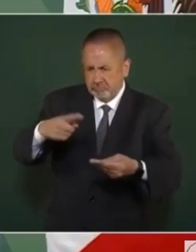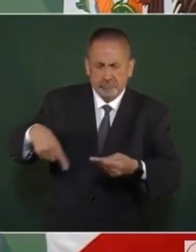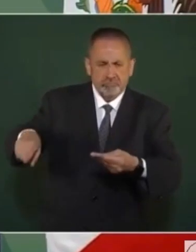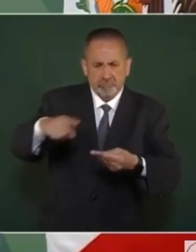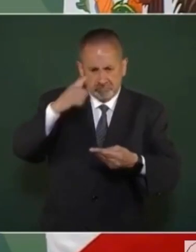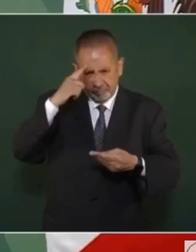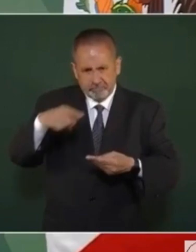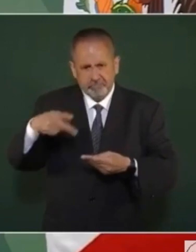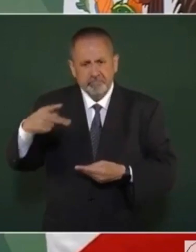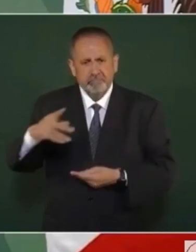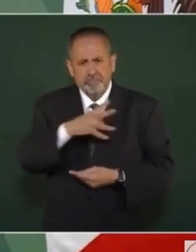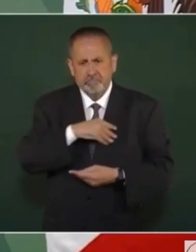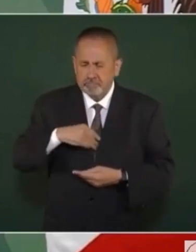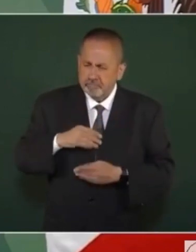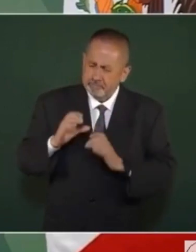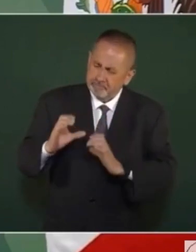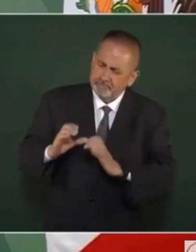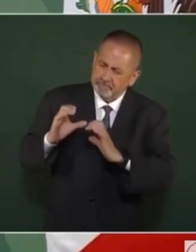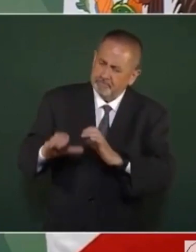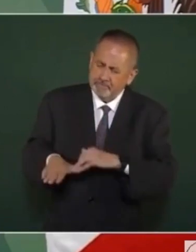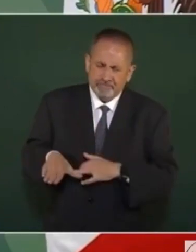para que mantengan a sus hijos